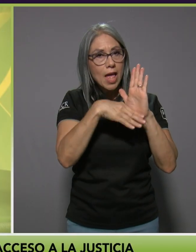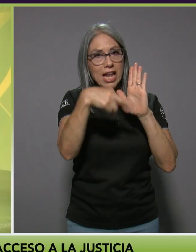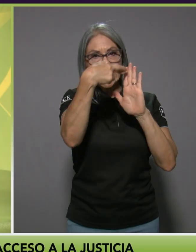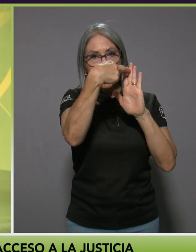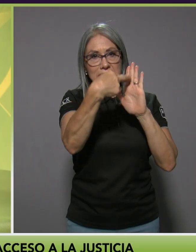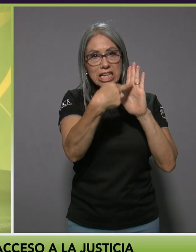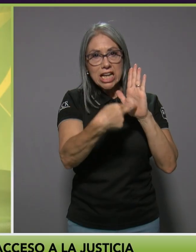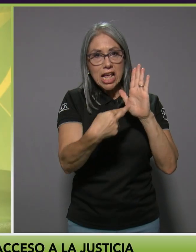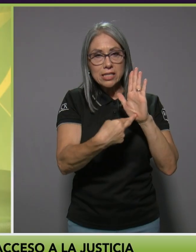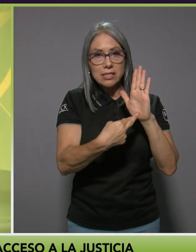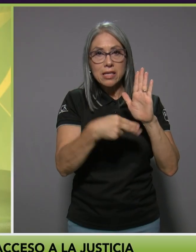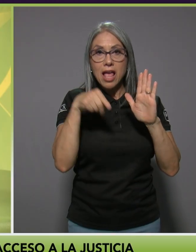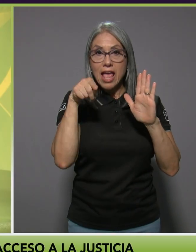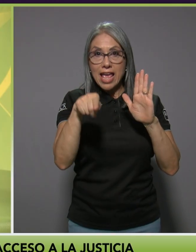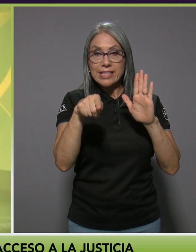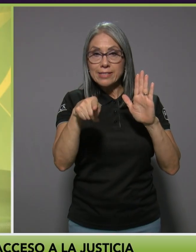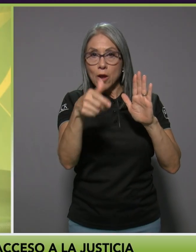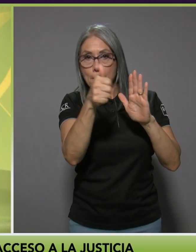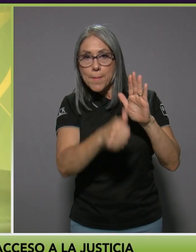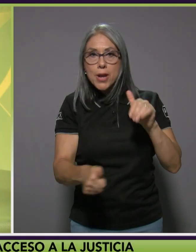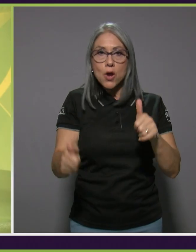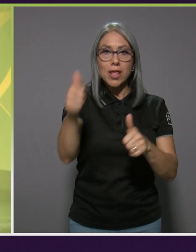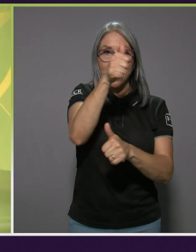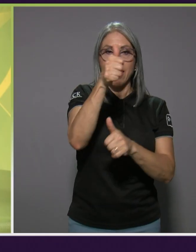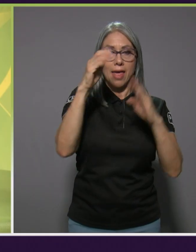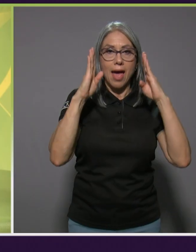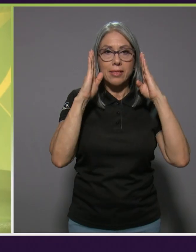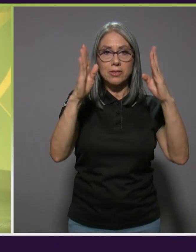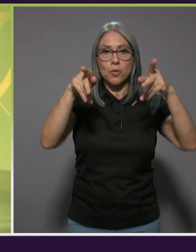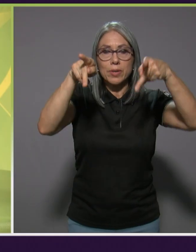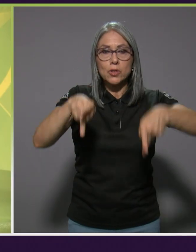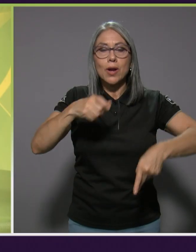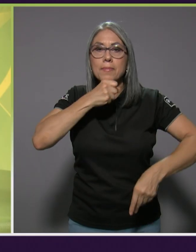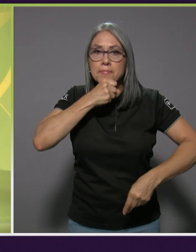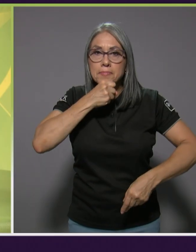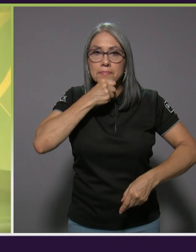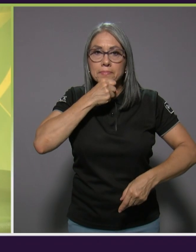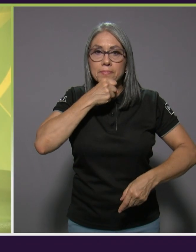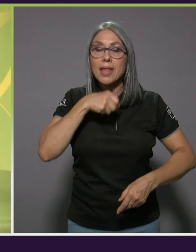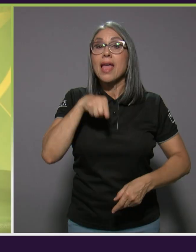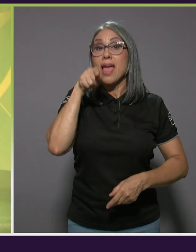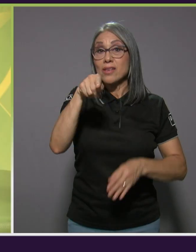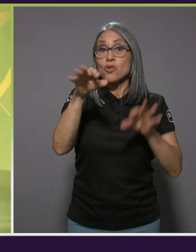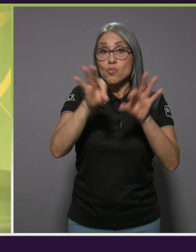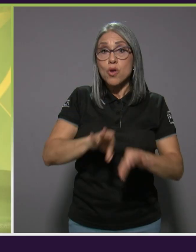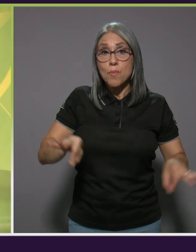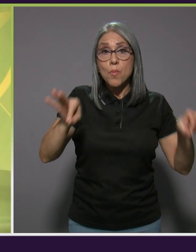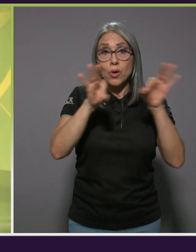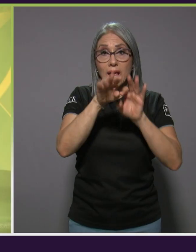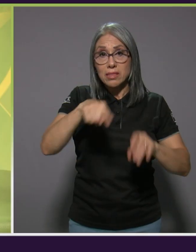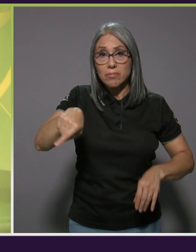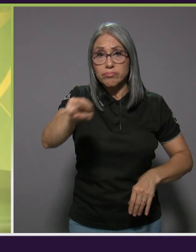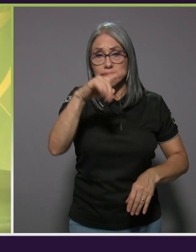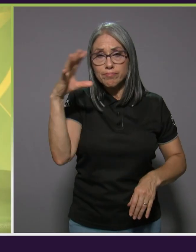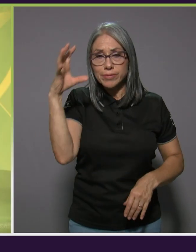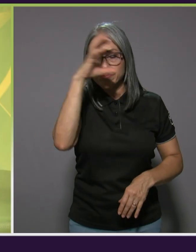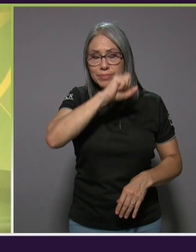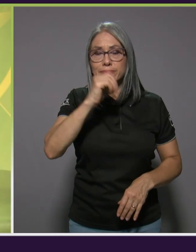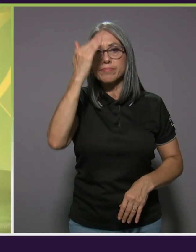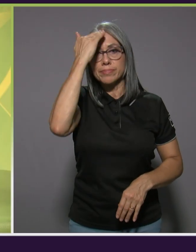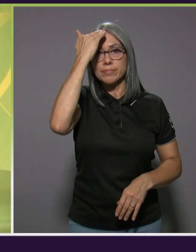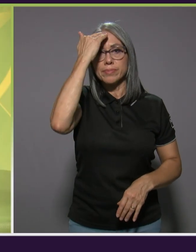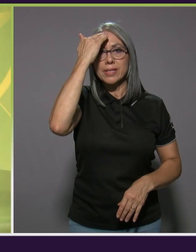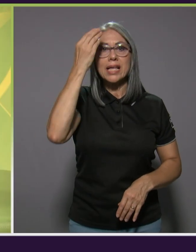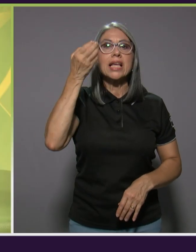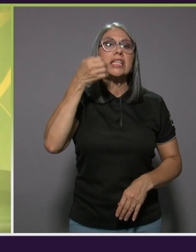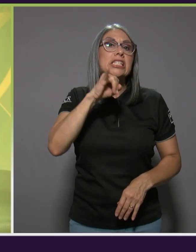una prioridad, ¿verdad?, en la atención de la persona adulta mayor, y esto también es importante que la gente lo tenga claro para cuando va a